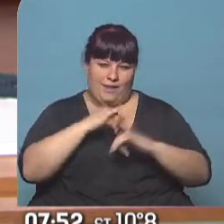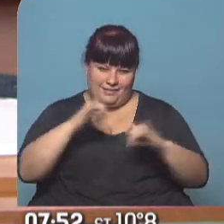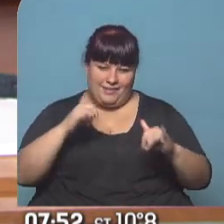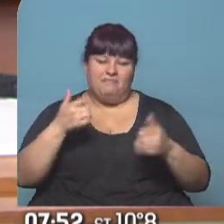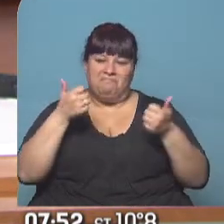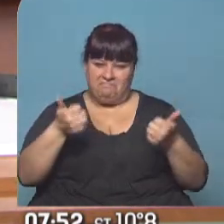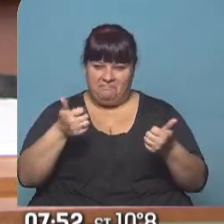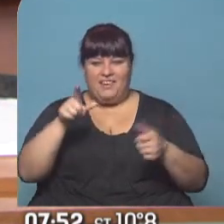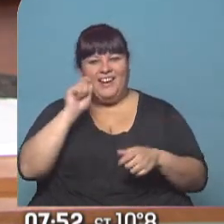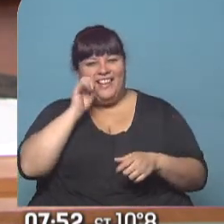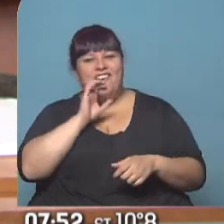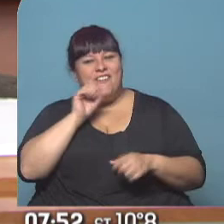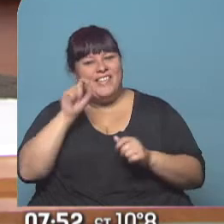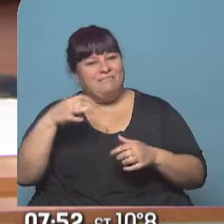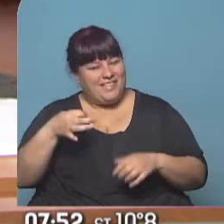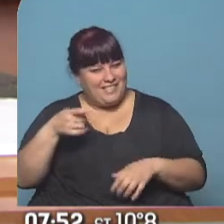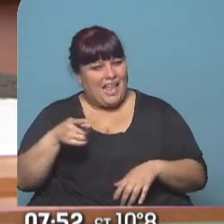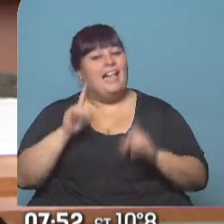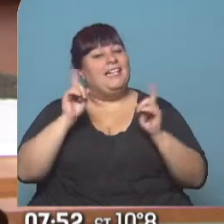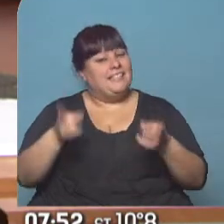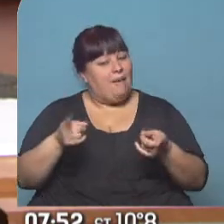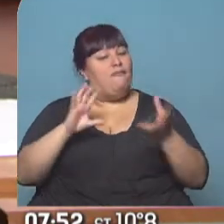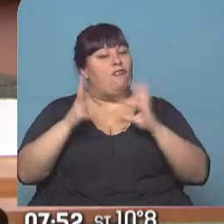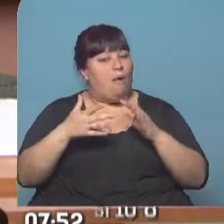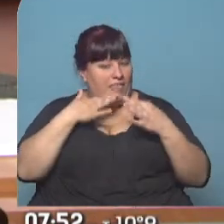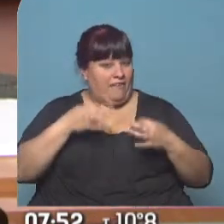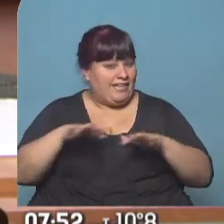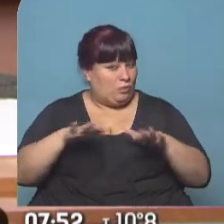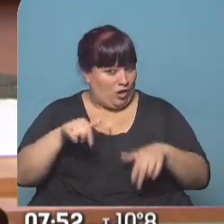Así que bien por ese humor, uh-huh. Muy particular, pero también por la realidad subyacente. Tal cual.